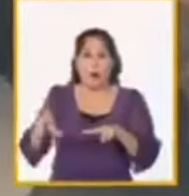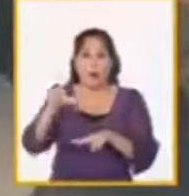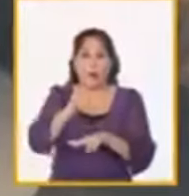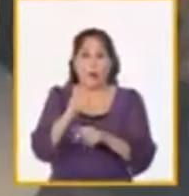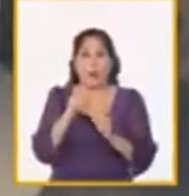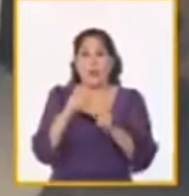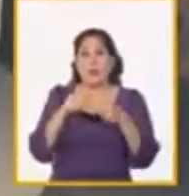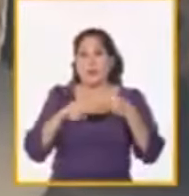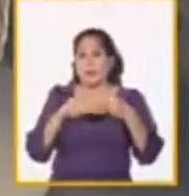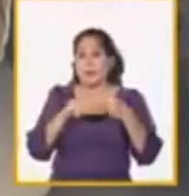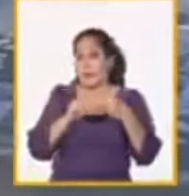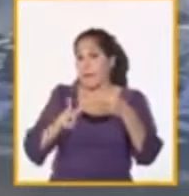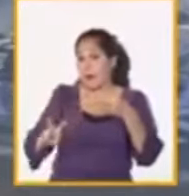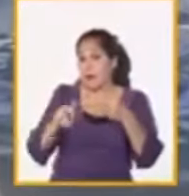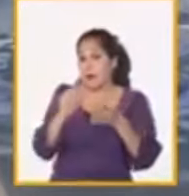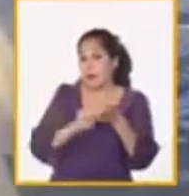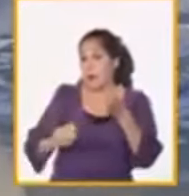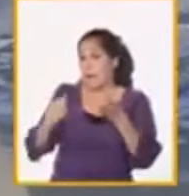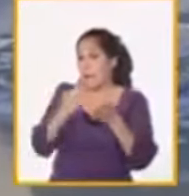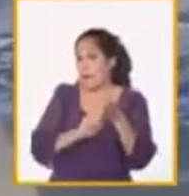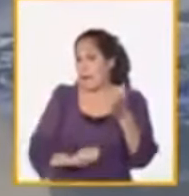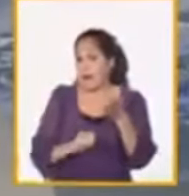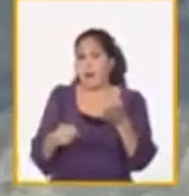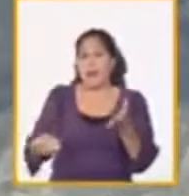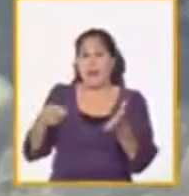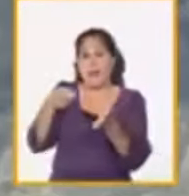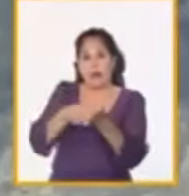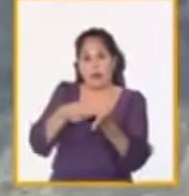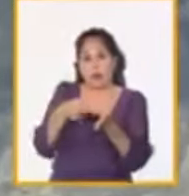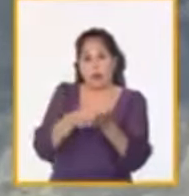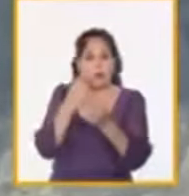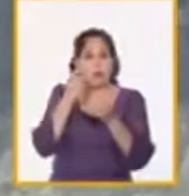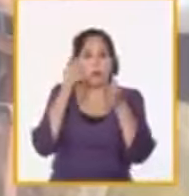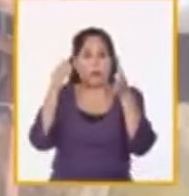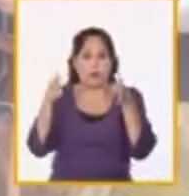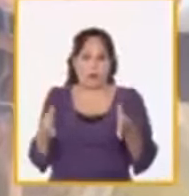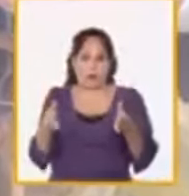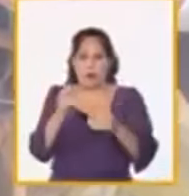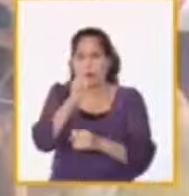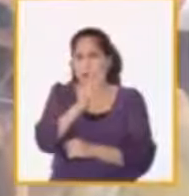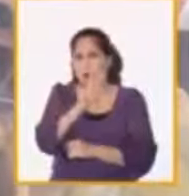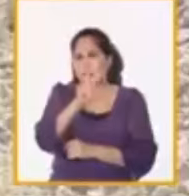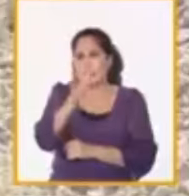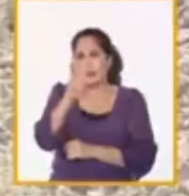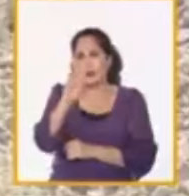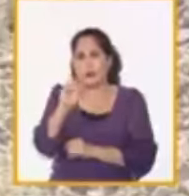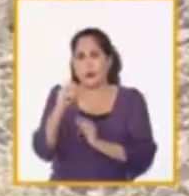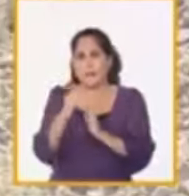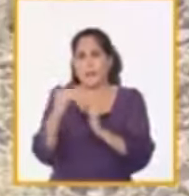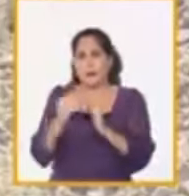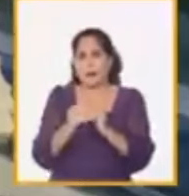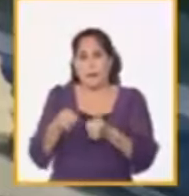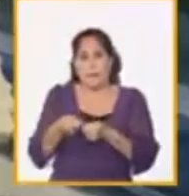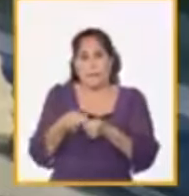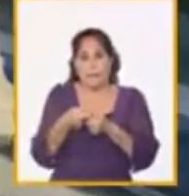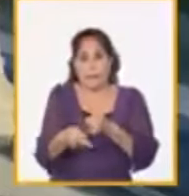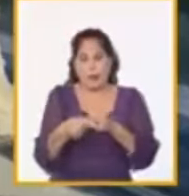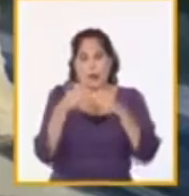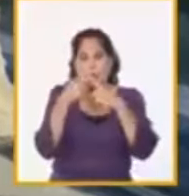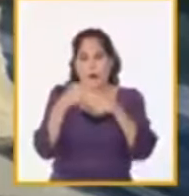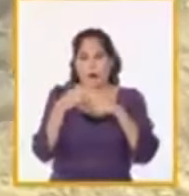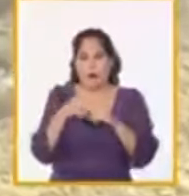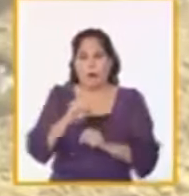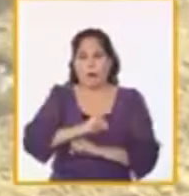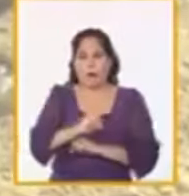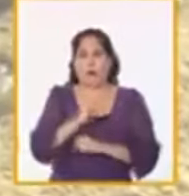provincia del país con el plan más elevado de inversiones en el año. Hablamos de más de 230 millones de pesos, por lo que se impone